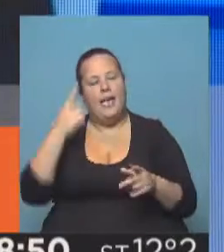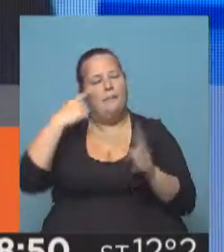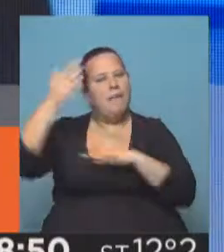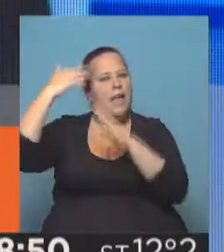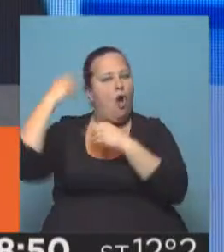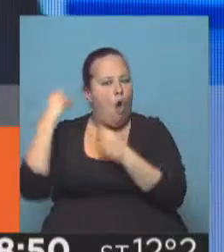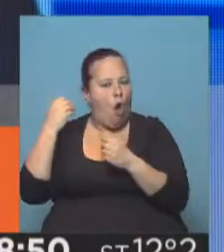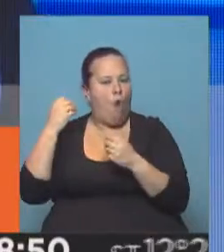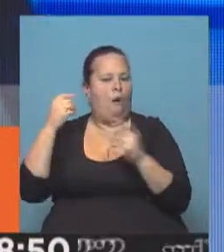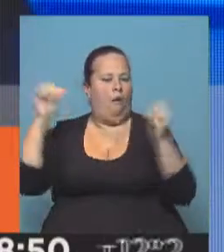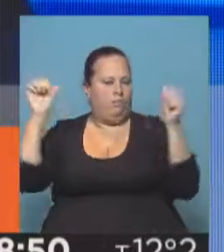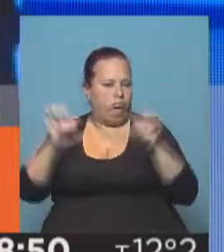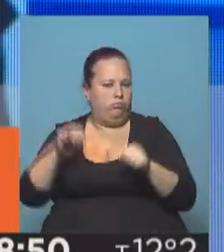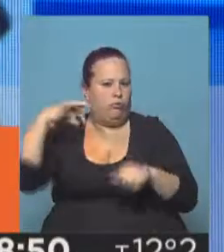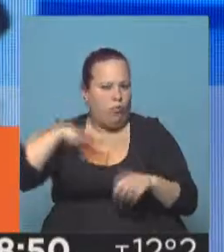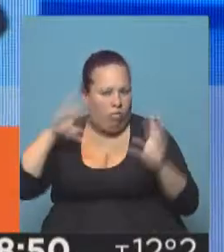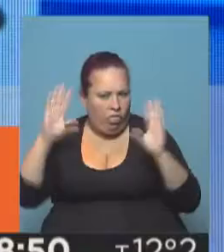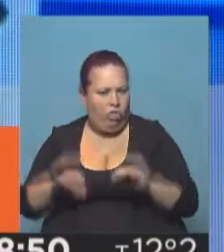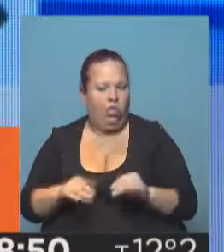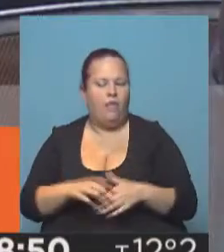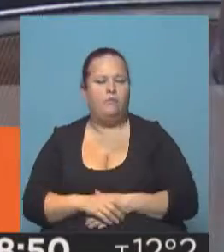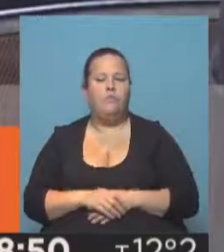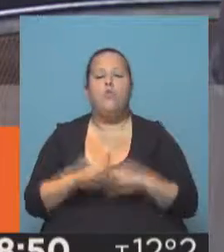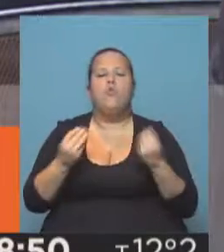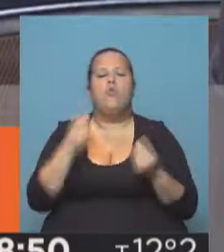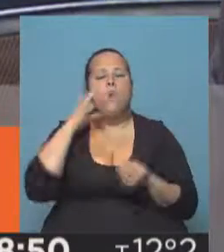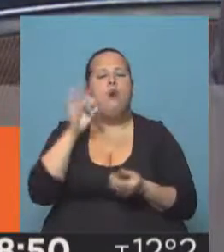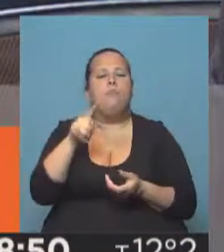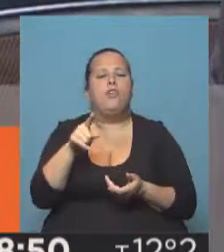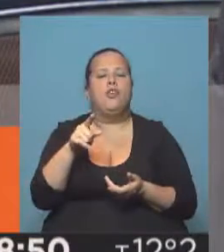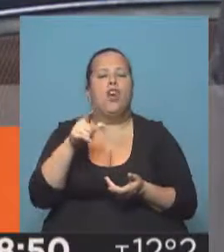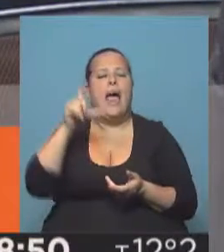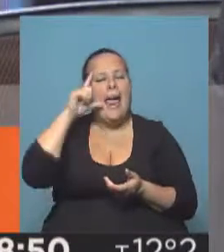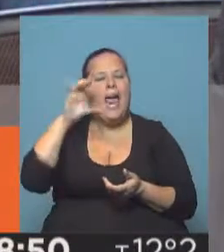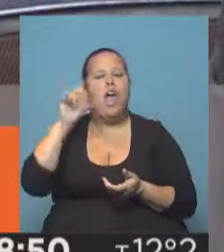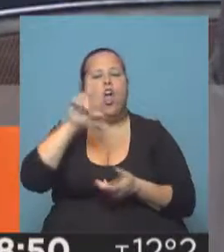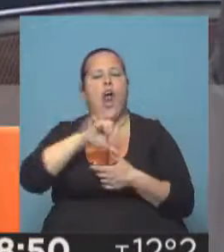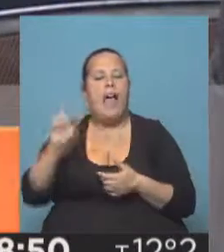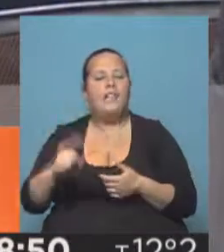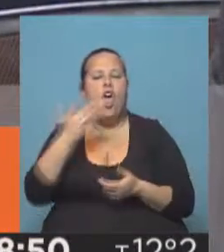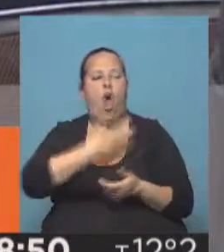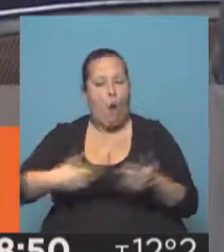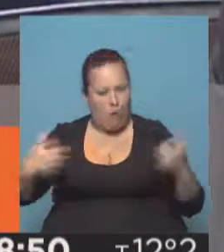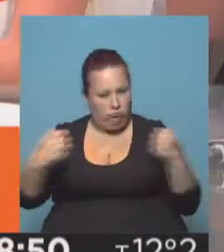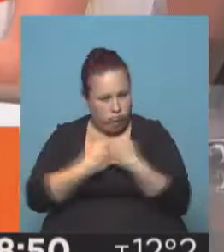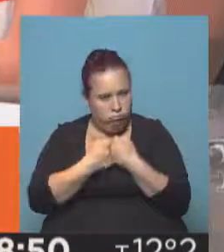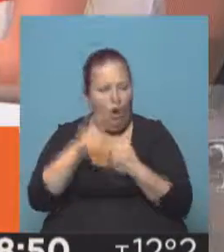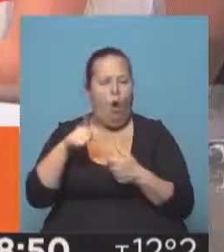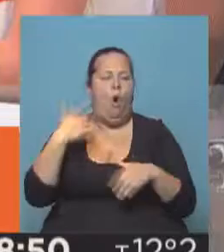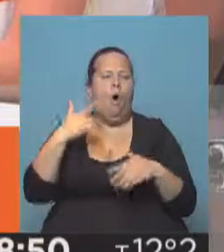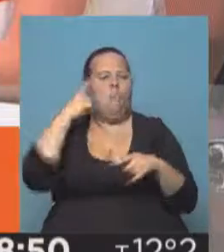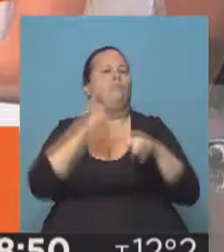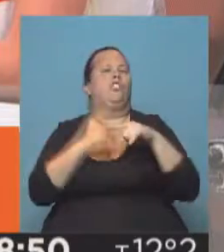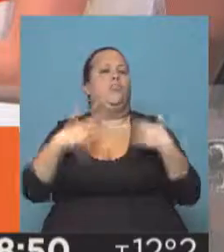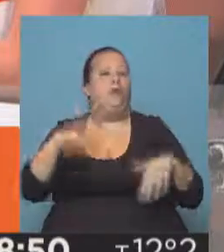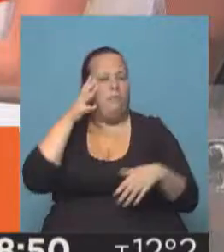atrás, ¿no? La depreciación del salario. ¿Cómo lo ven ustedes en Ecolatina? ¿Estos números del gobierno coinciden o son demasiado